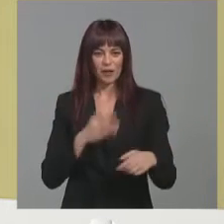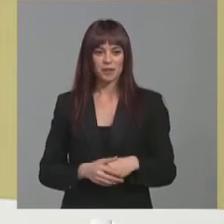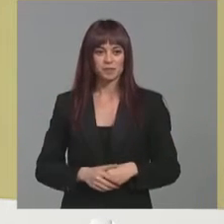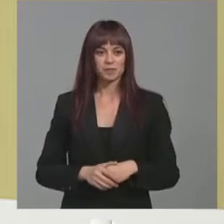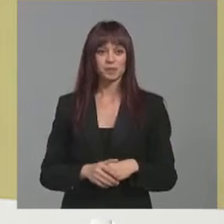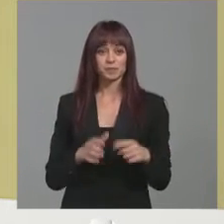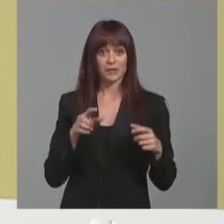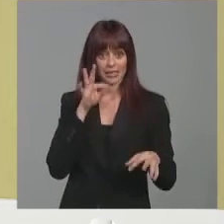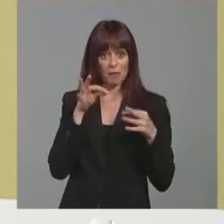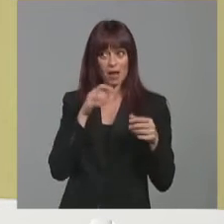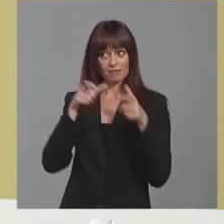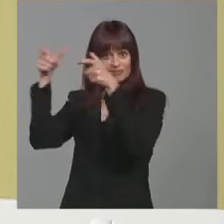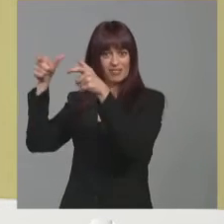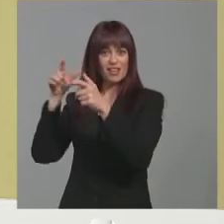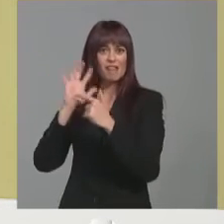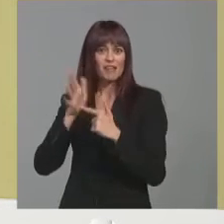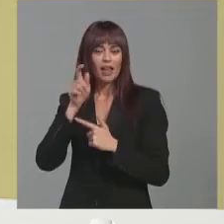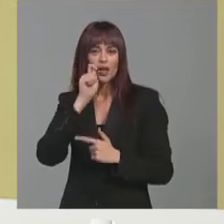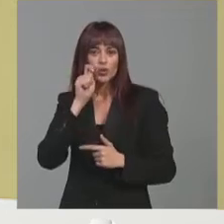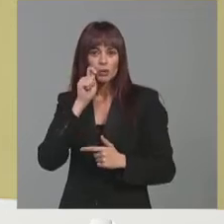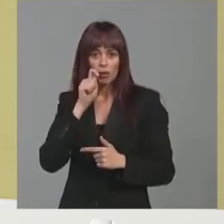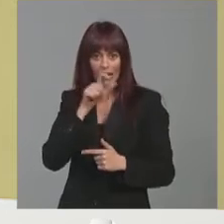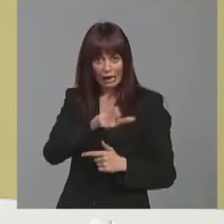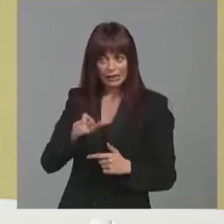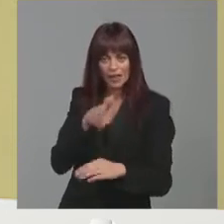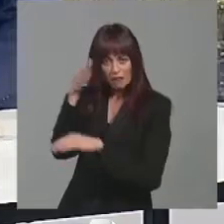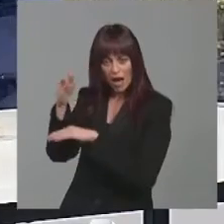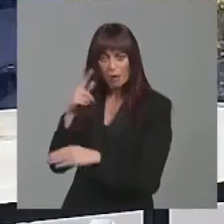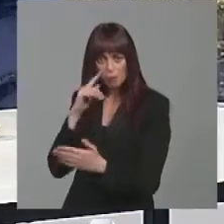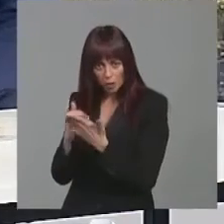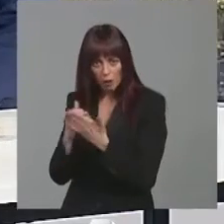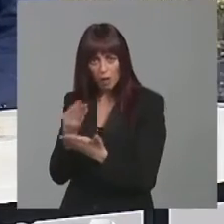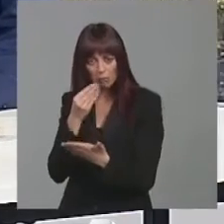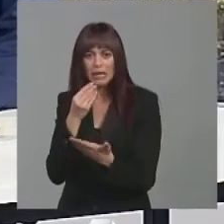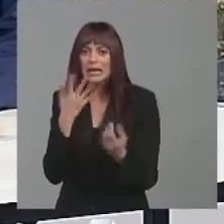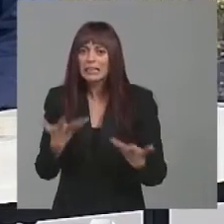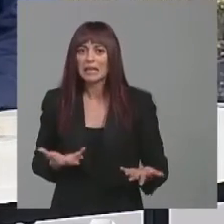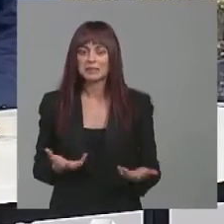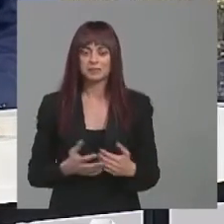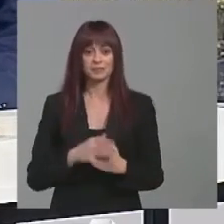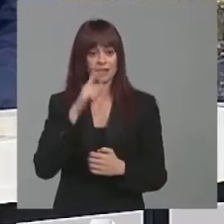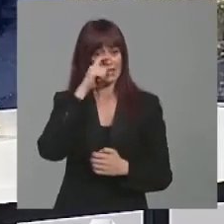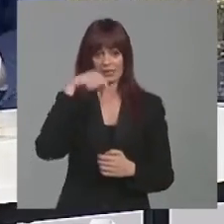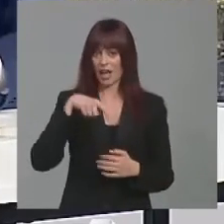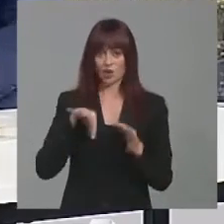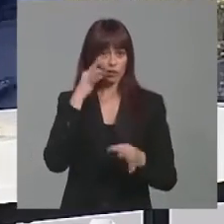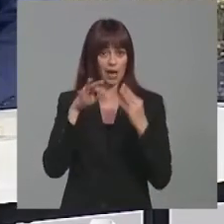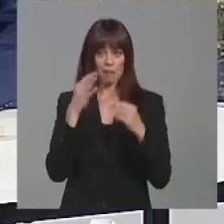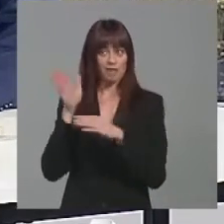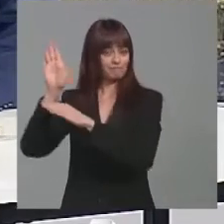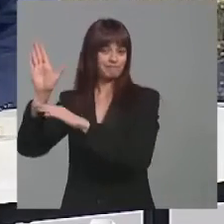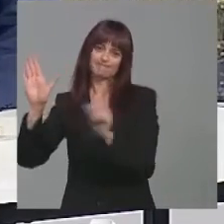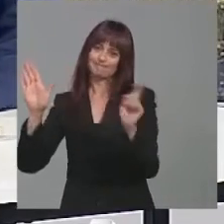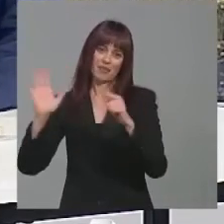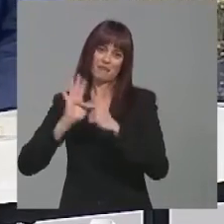tenido esta por ejemplo en fitur vea que se acercaban y lo probaba la gente que decía bueno la eta este año no se ha ofrecido en fitur